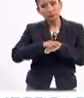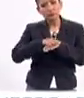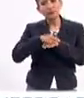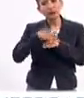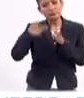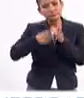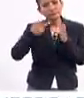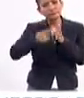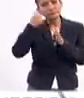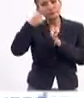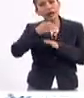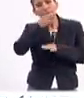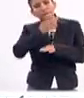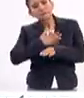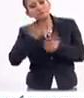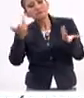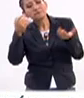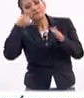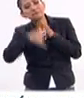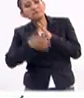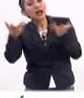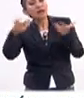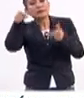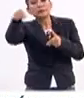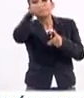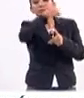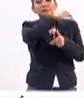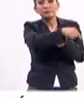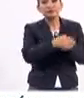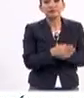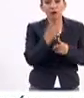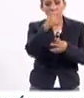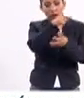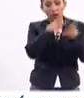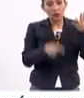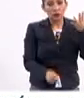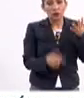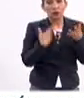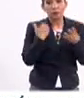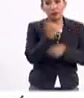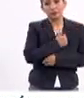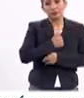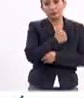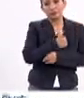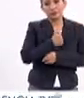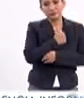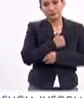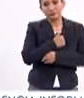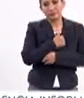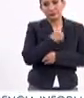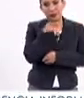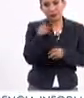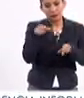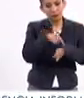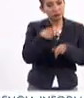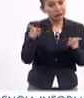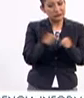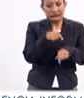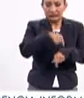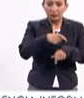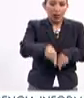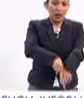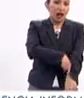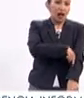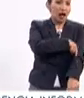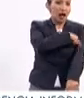contacto constante para que nos vayan profundizando en cada uno de estos 4 puntos. Desafortunadamente, pues en este breve espacio no nos da tiempo